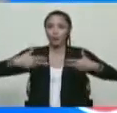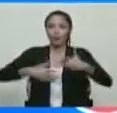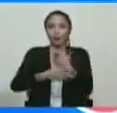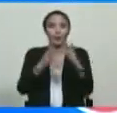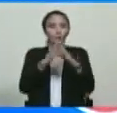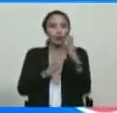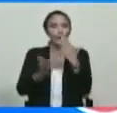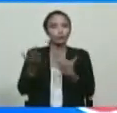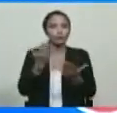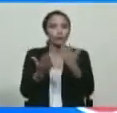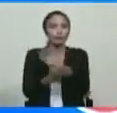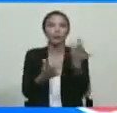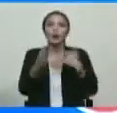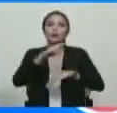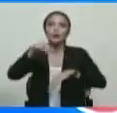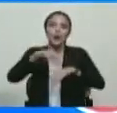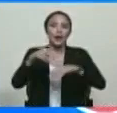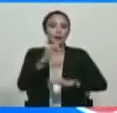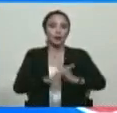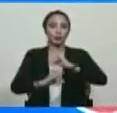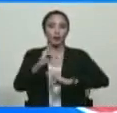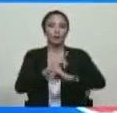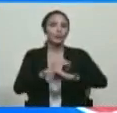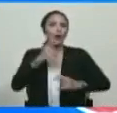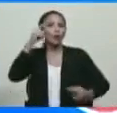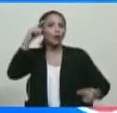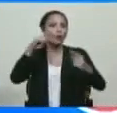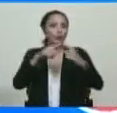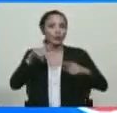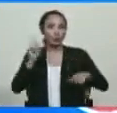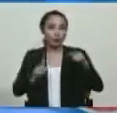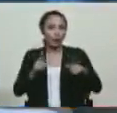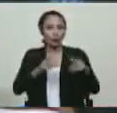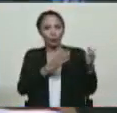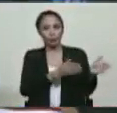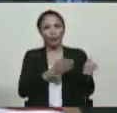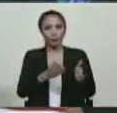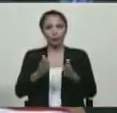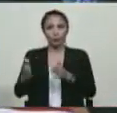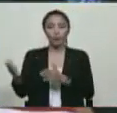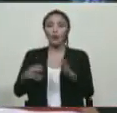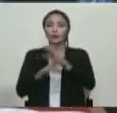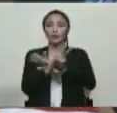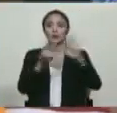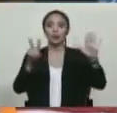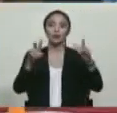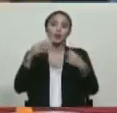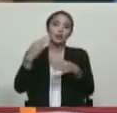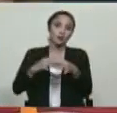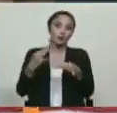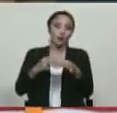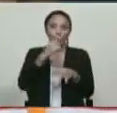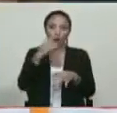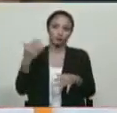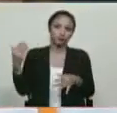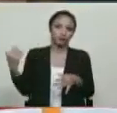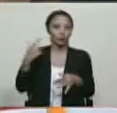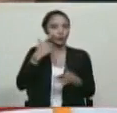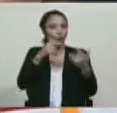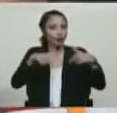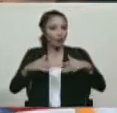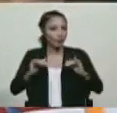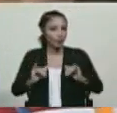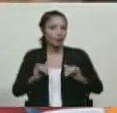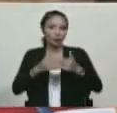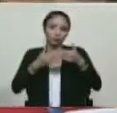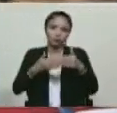e internacionales. Son algunos de los desafíos que ellos han venido trabajando desde el 27 de septiembre y que aquí vamos sin ninguna duda,